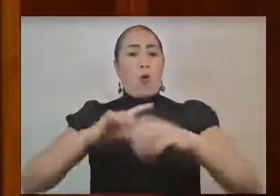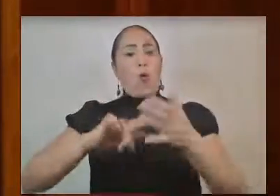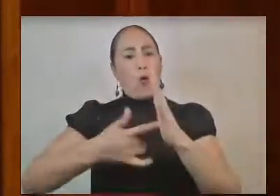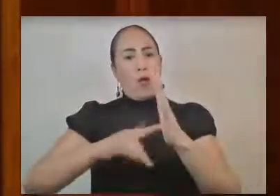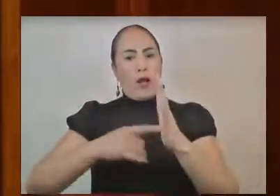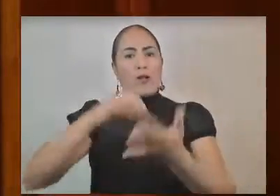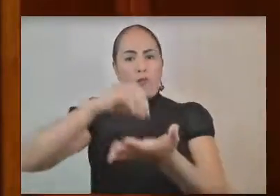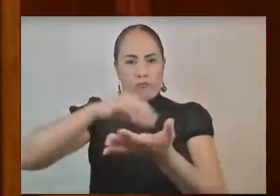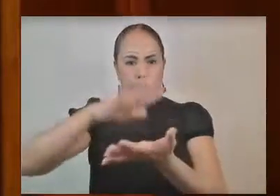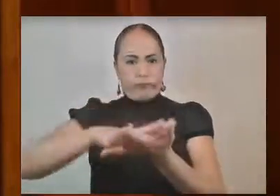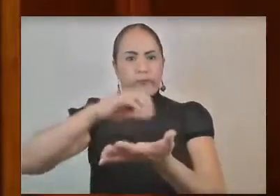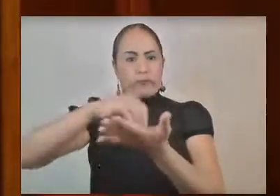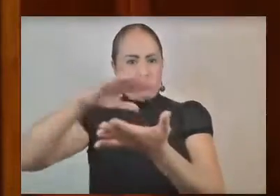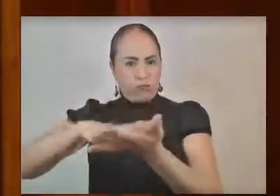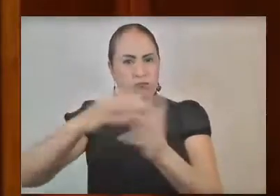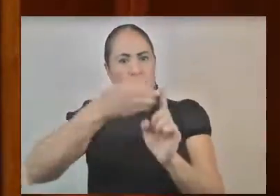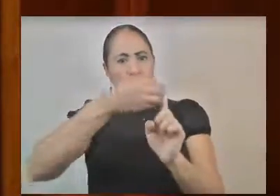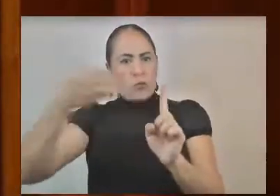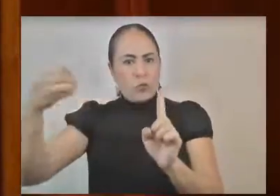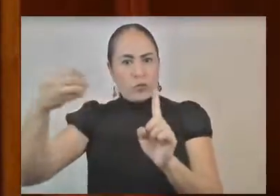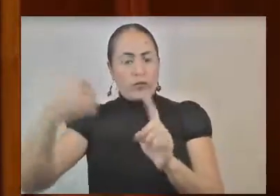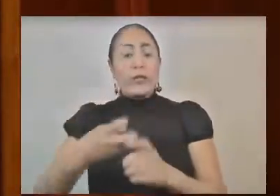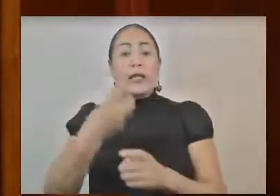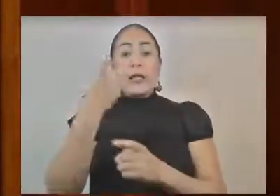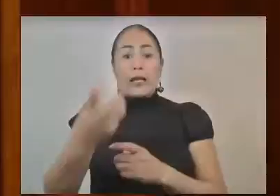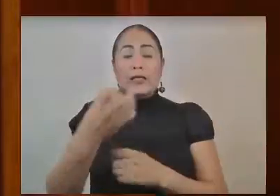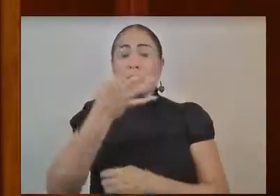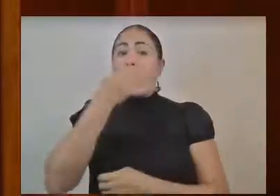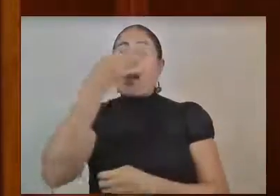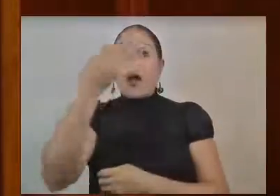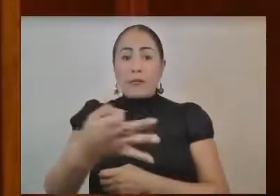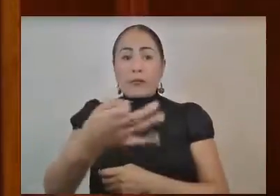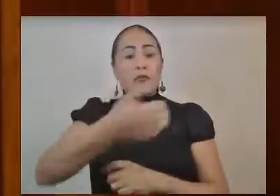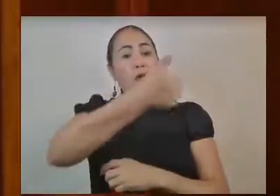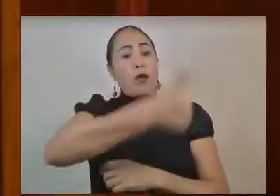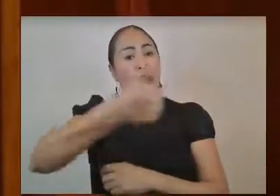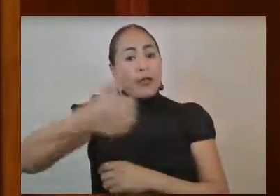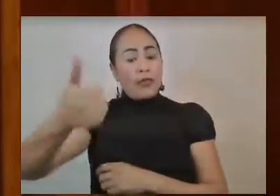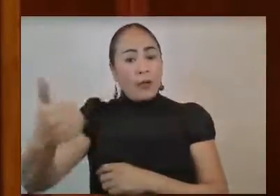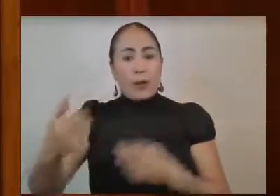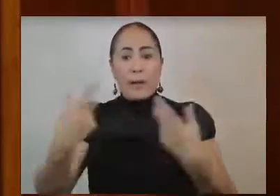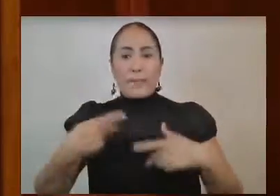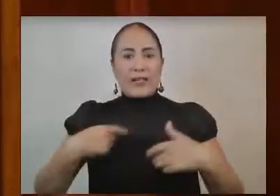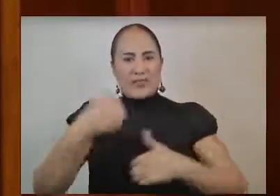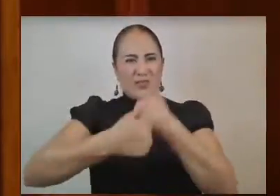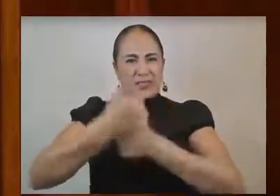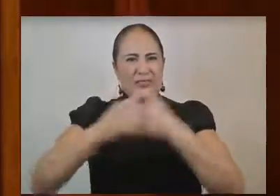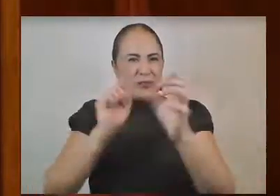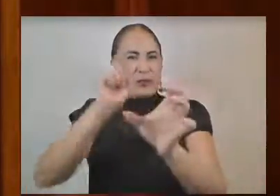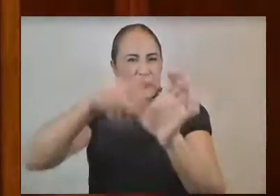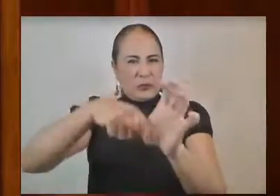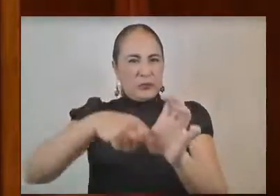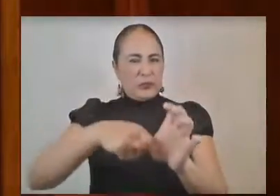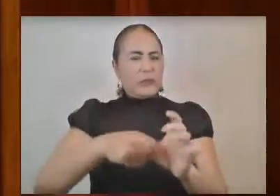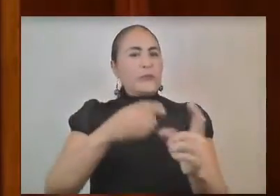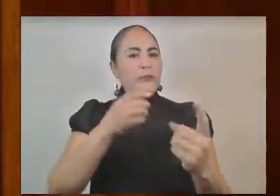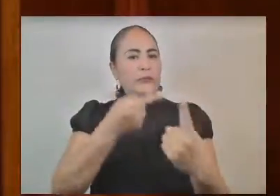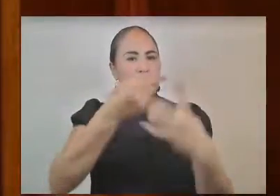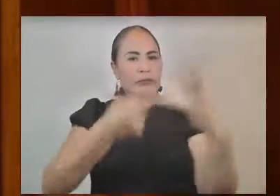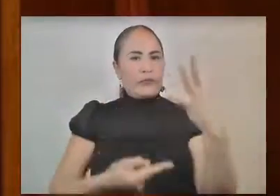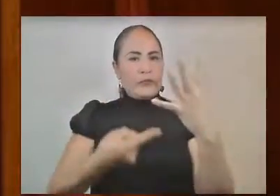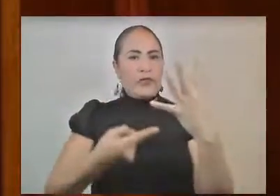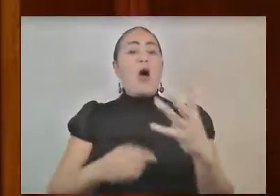registro. Lo anterior fue notificado a cada uno de los aspirantes de manera personal y o vía